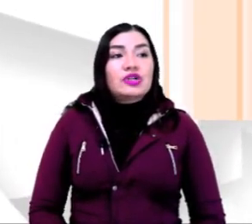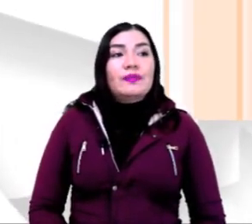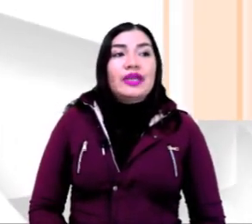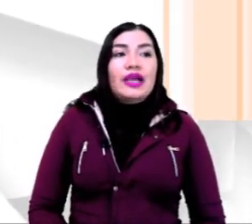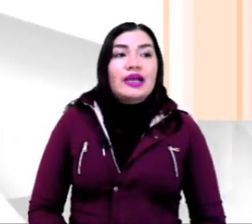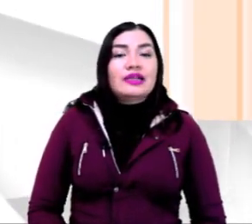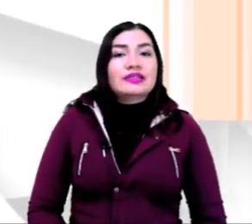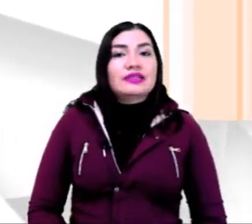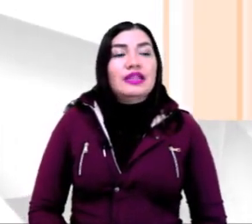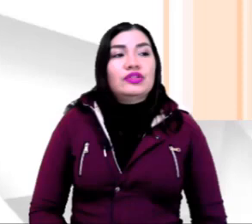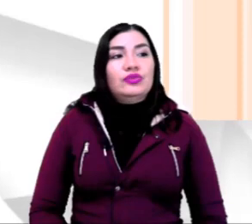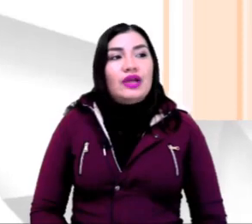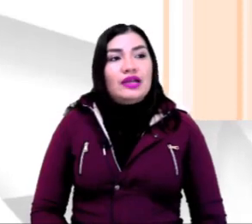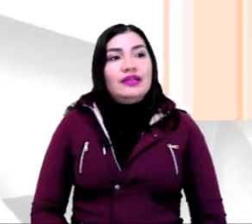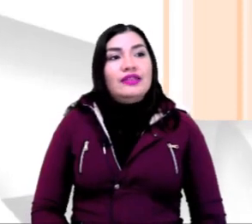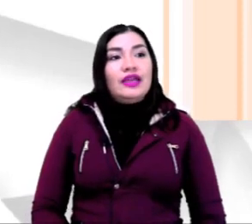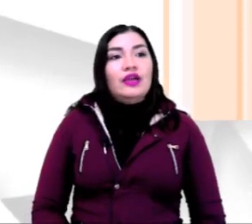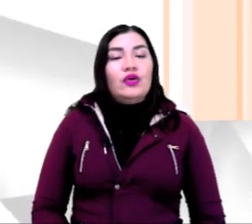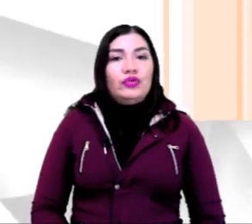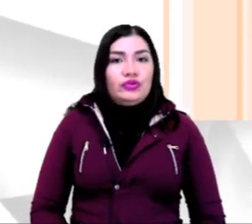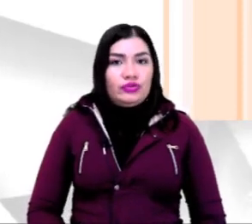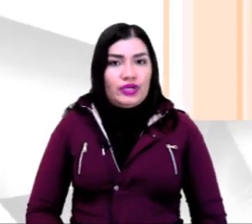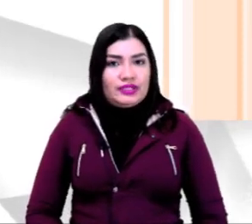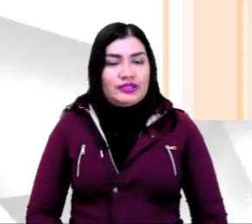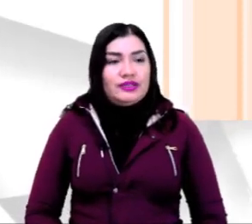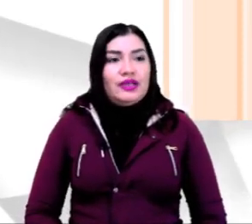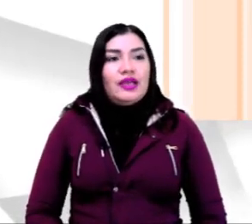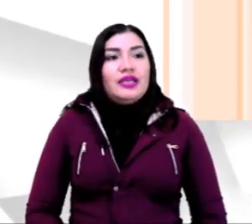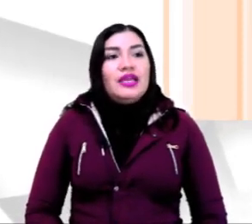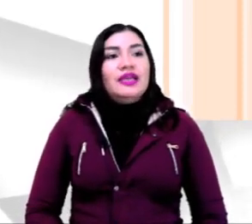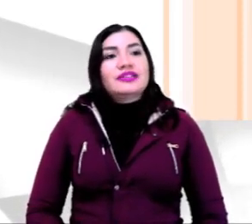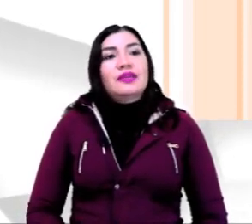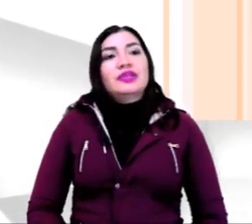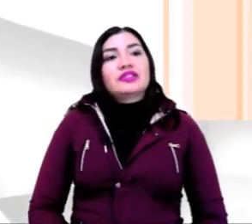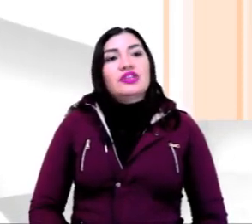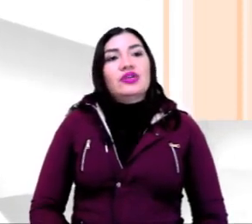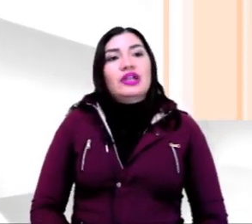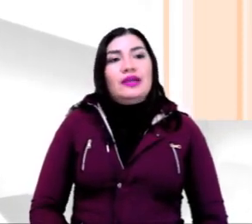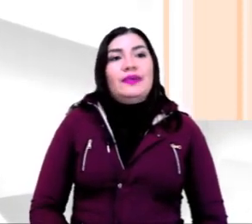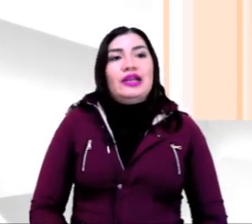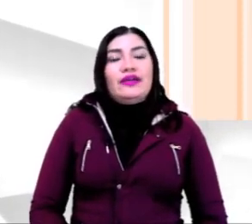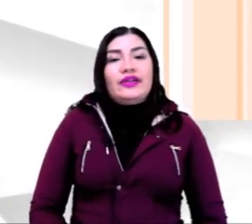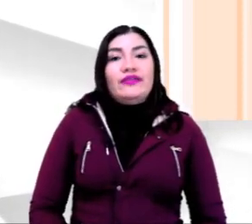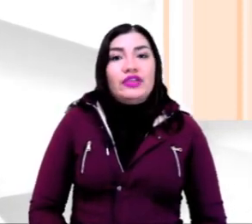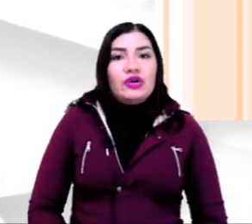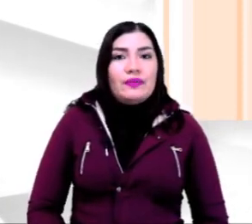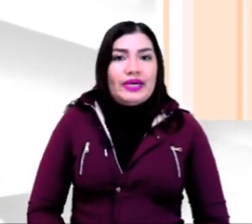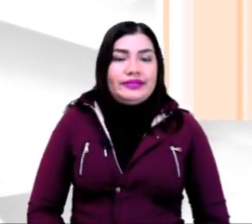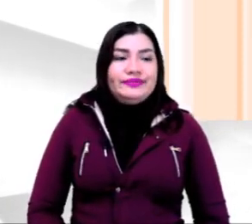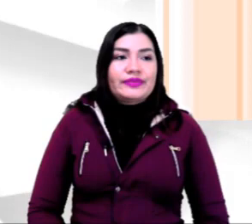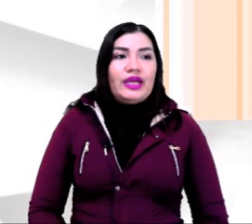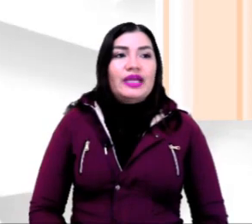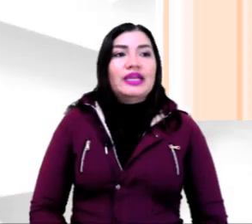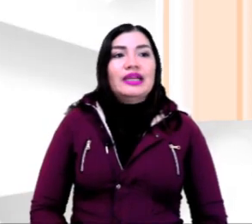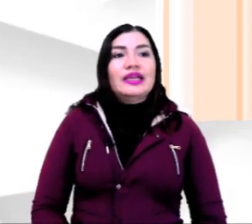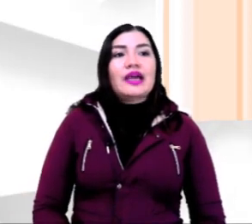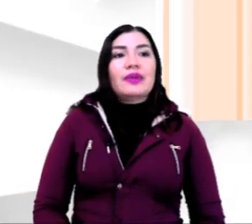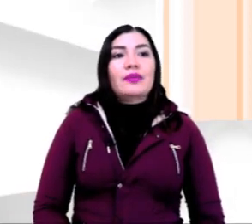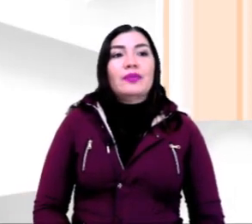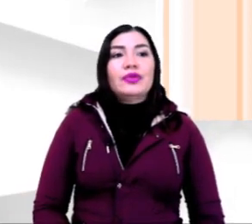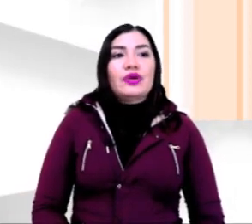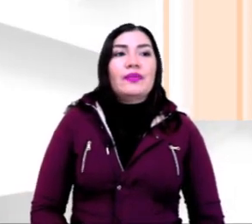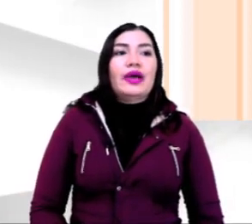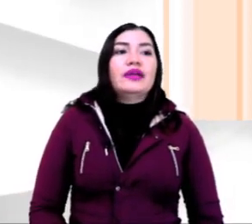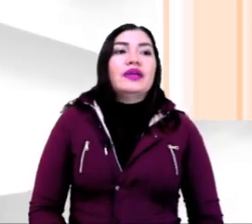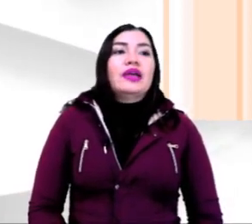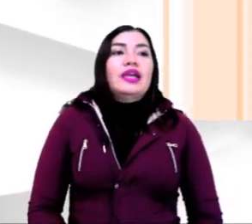ecosistemas tropicales naturales de Honduras. Y ahí se menciona la palabra bioma. ¿A qué le